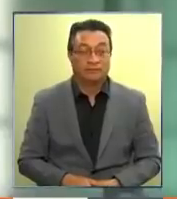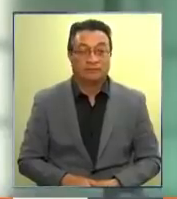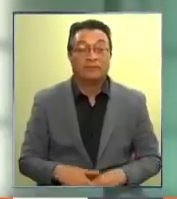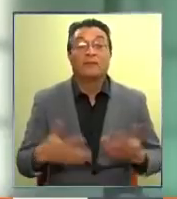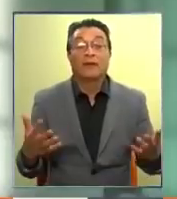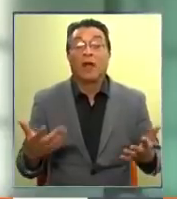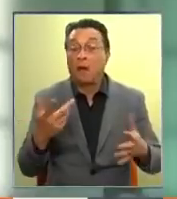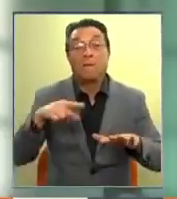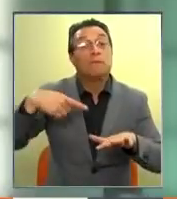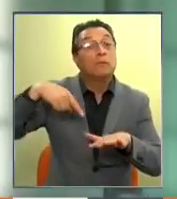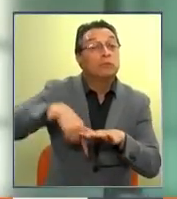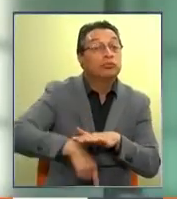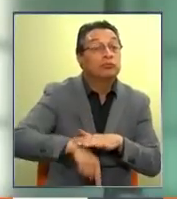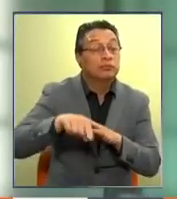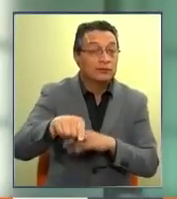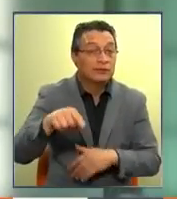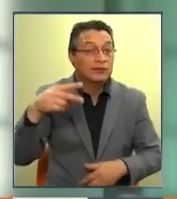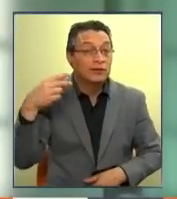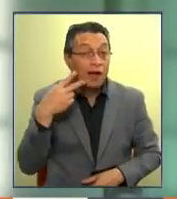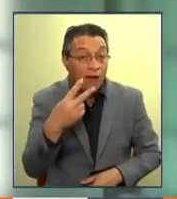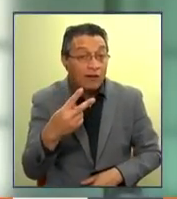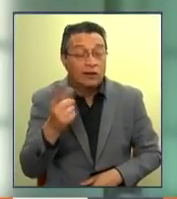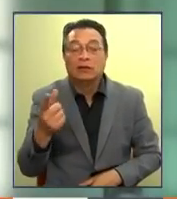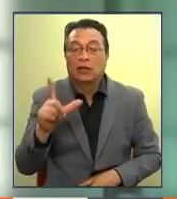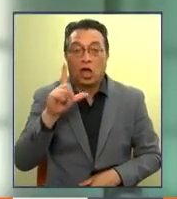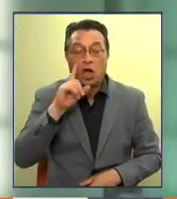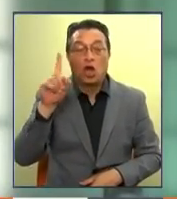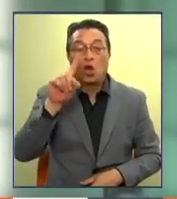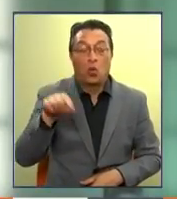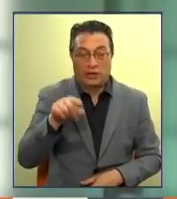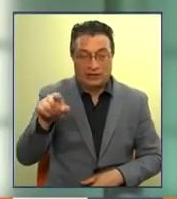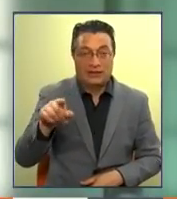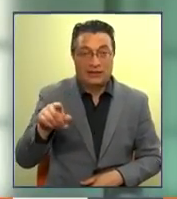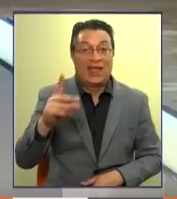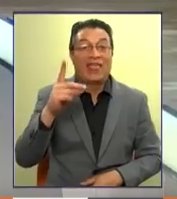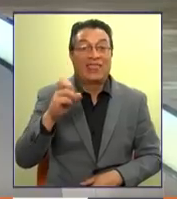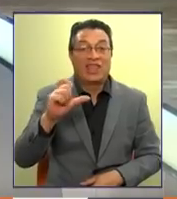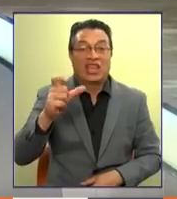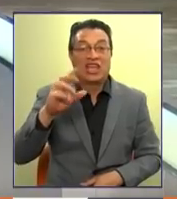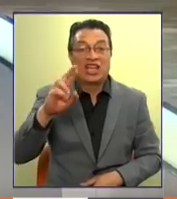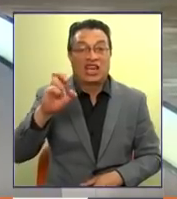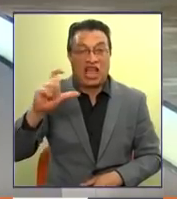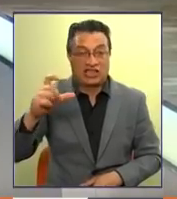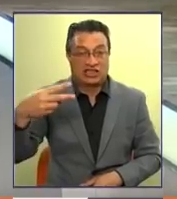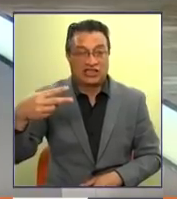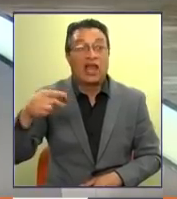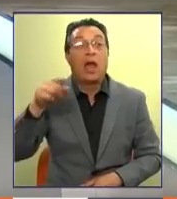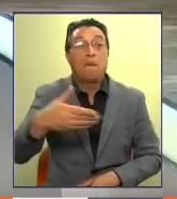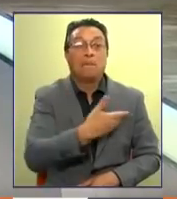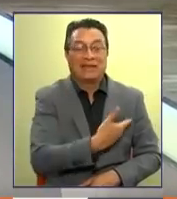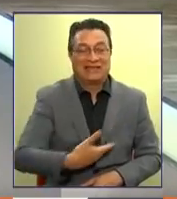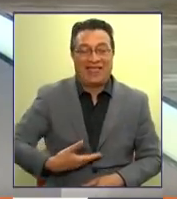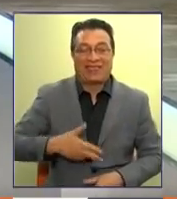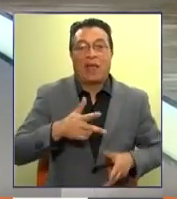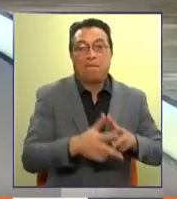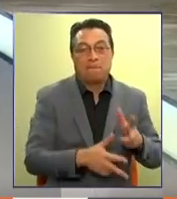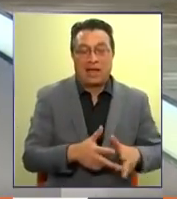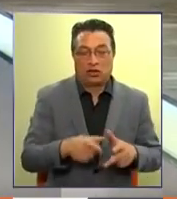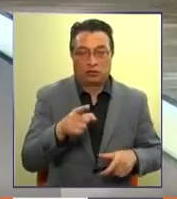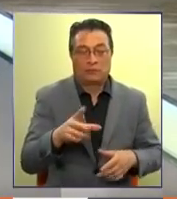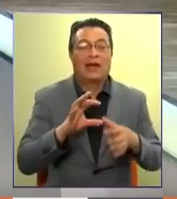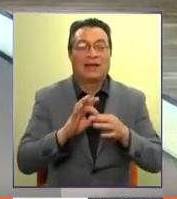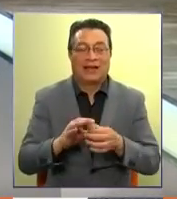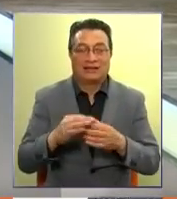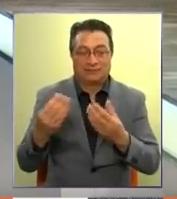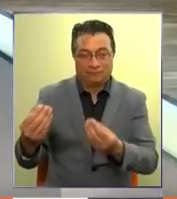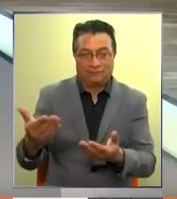Para profundizar más en esta noticia, estamos con Luis de Grange, presidente de Metro, aquí en el estudio. Muy buenas noches, gracias por acompañarnos. Muy buenas noches, gracias por la invitación. Ya le voy